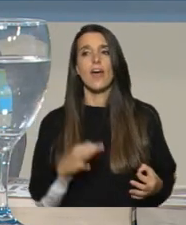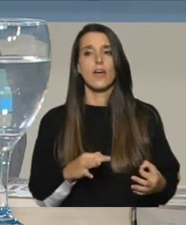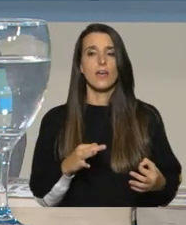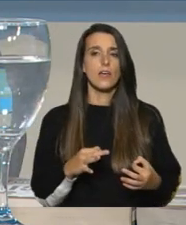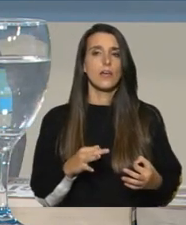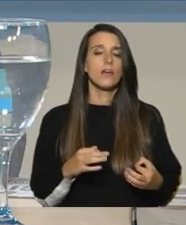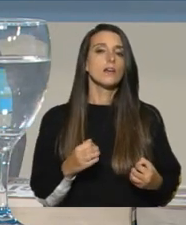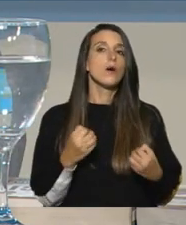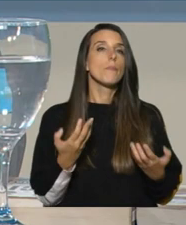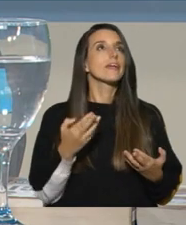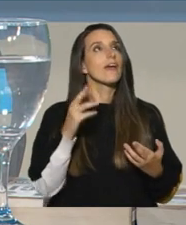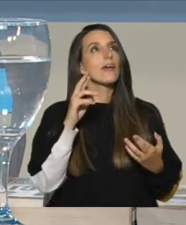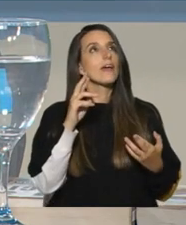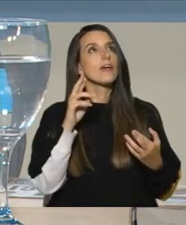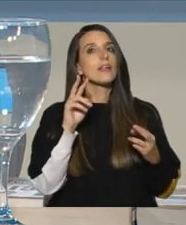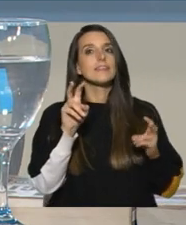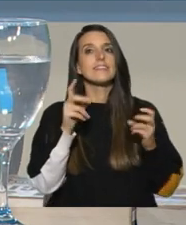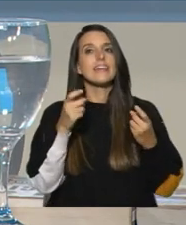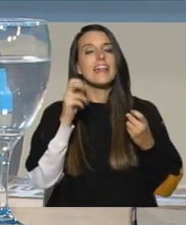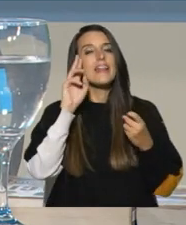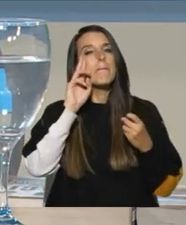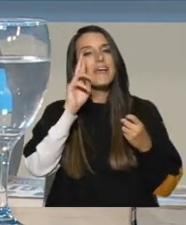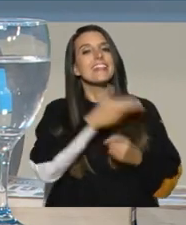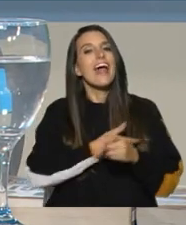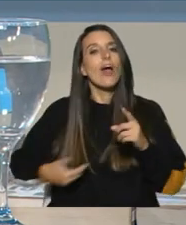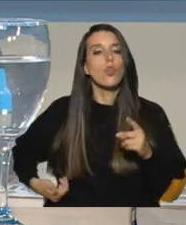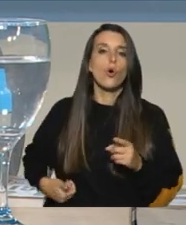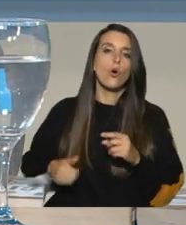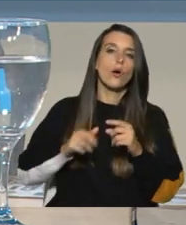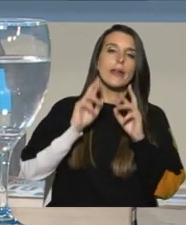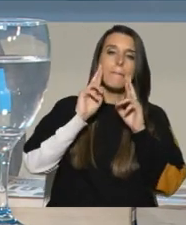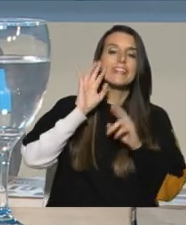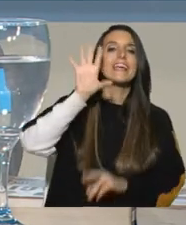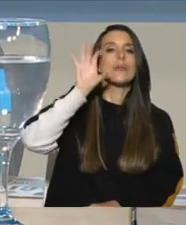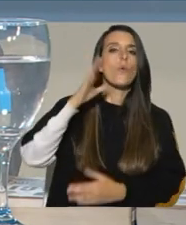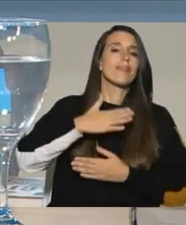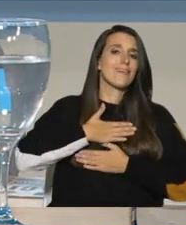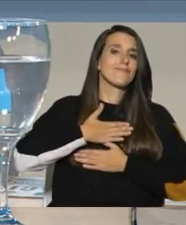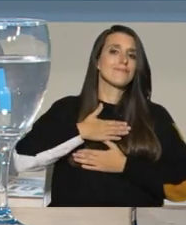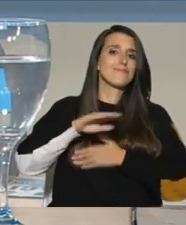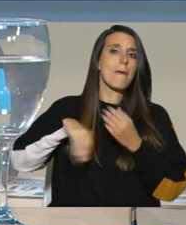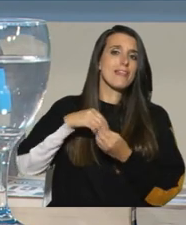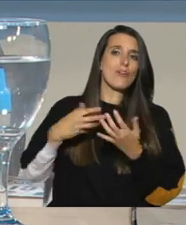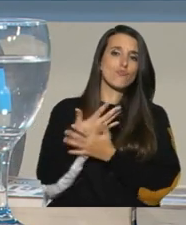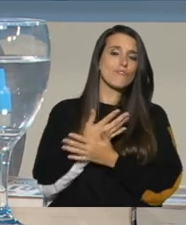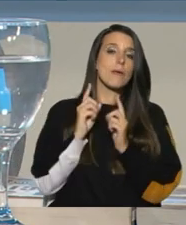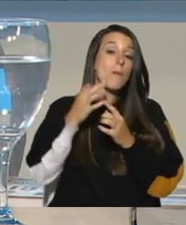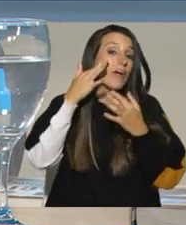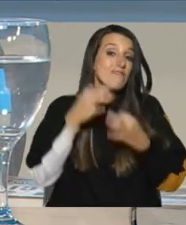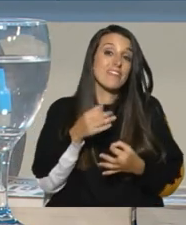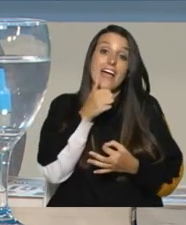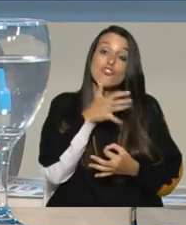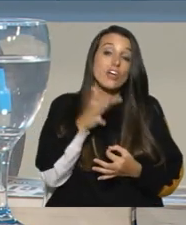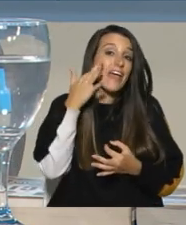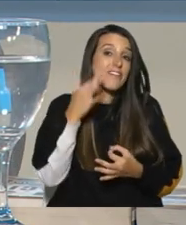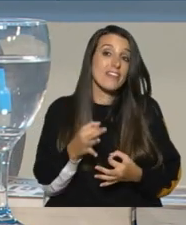y porque se respete, el Estado respete a, y recuerda a nuestras víctimas también, porque es parte de la historia real, porque la historia